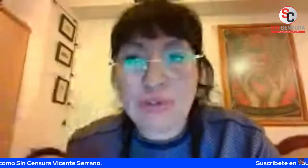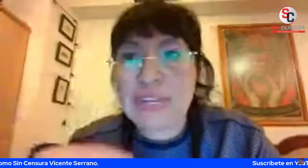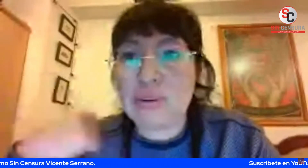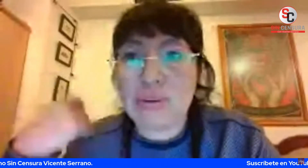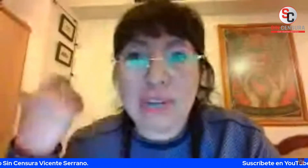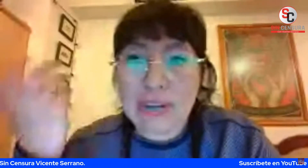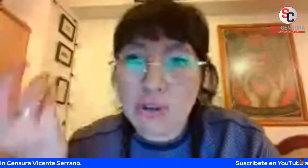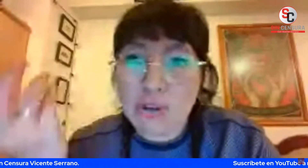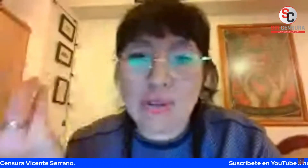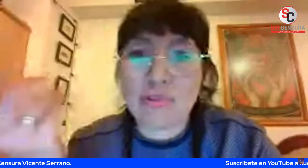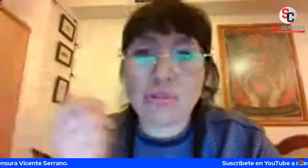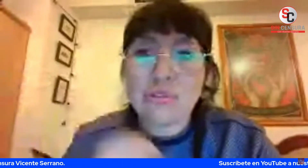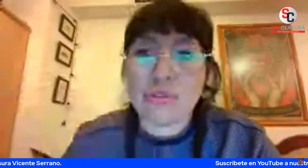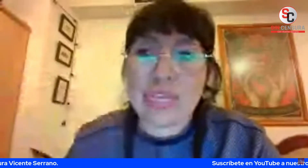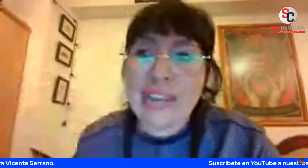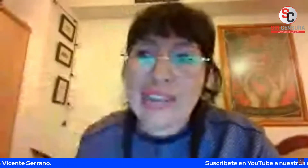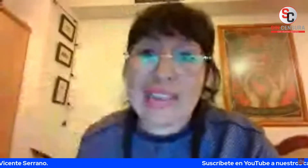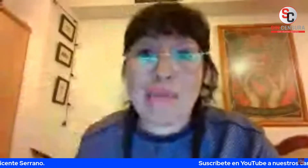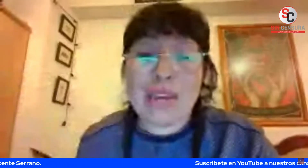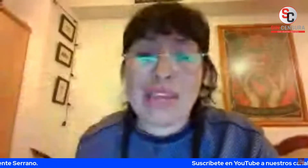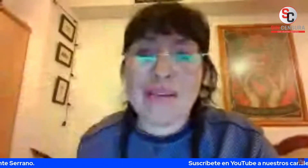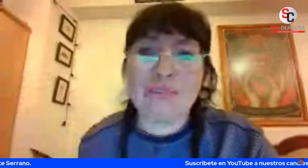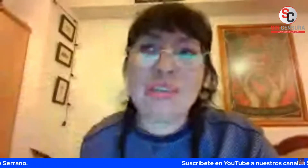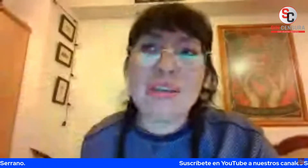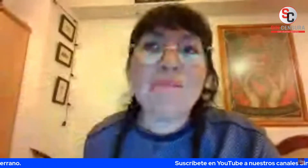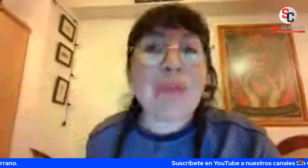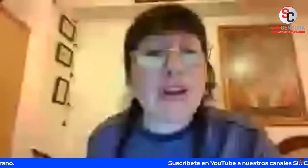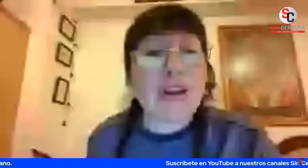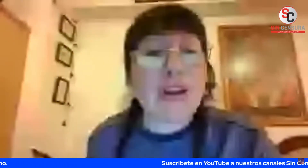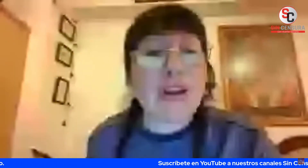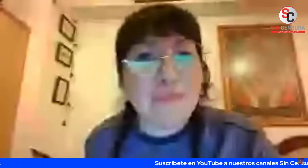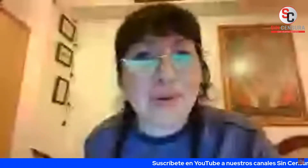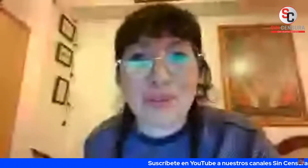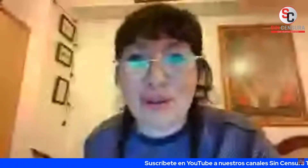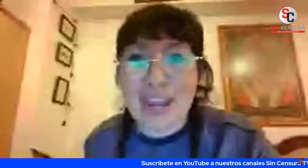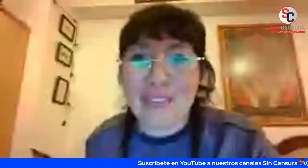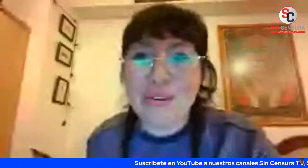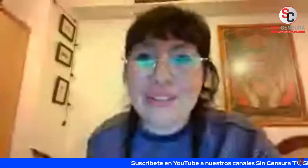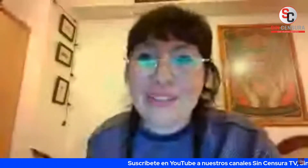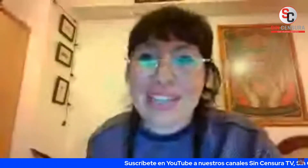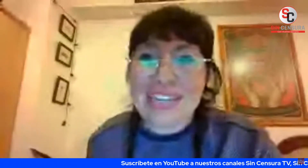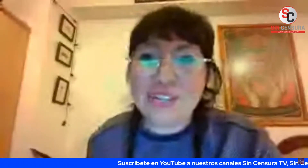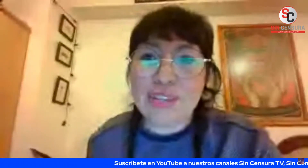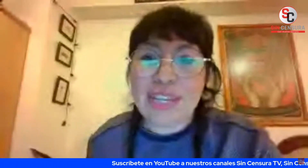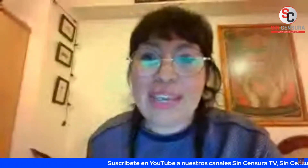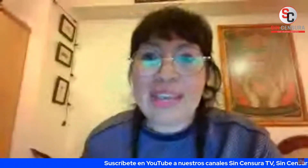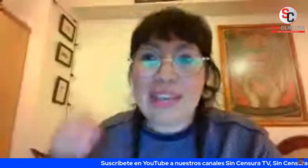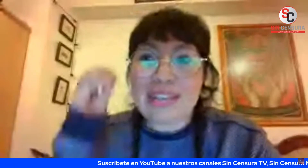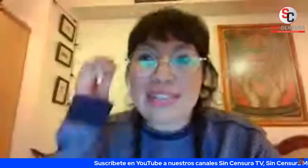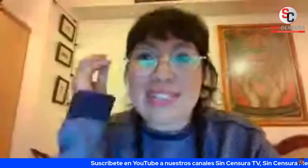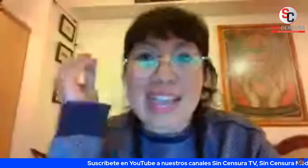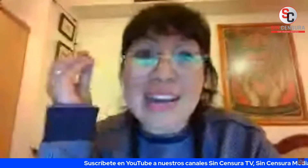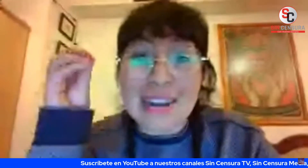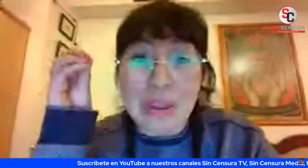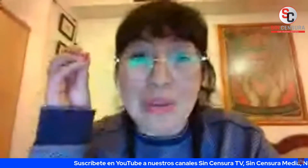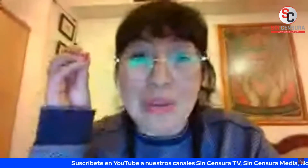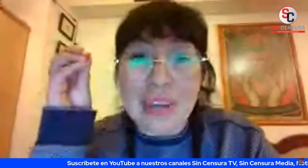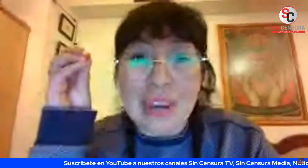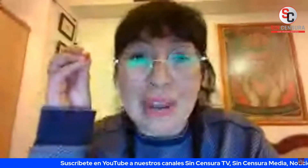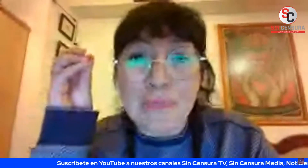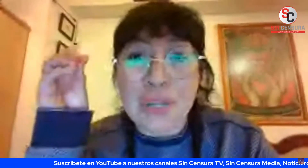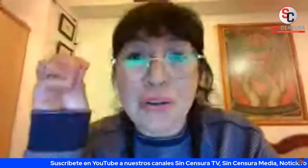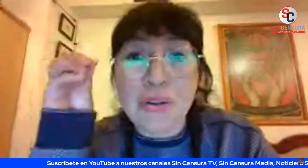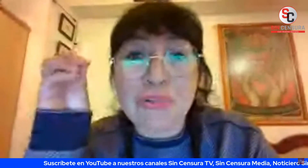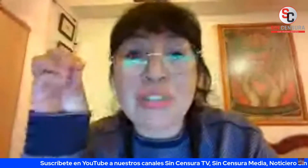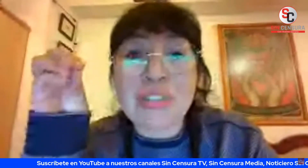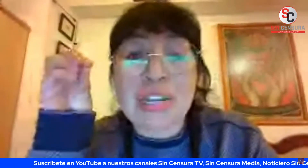y deberíamos, pero también por otro lado, el hecho de que sea necesaria una mañanera porque no hemos tenido la